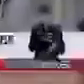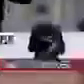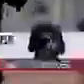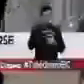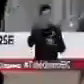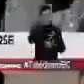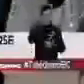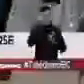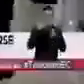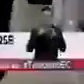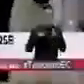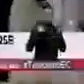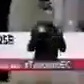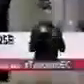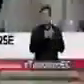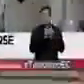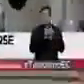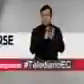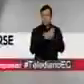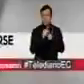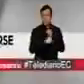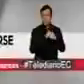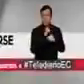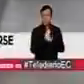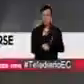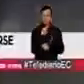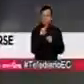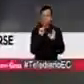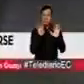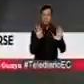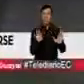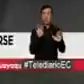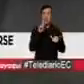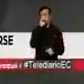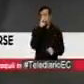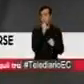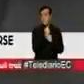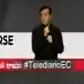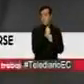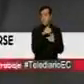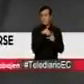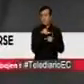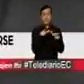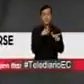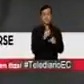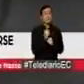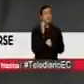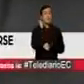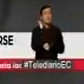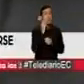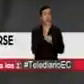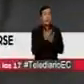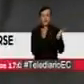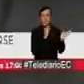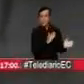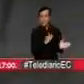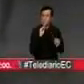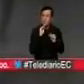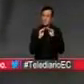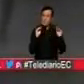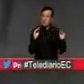alemana ha publicado en noviembre de 2019 estableció que el trabajo es el lugar más seguro para las mujeres y la casa